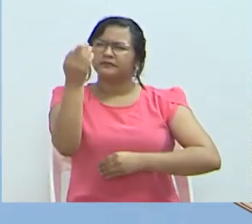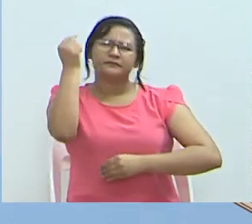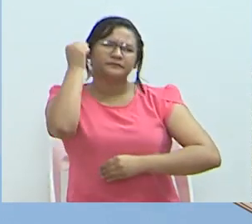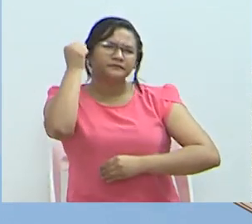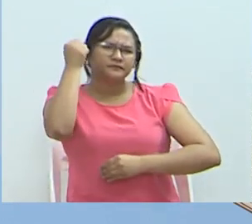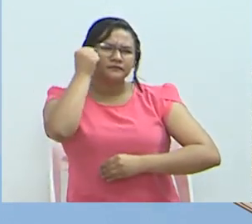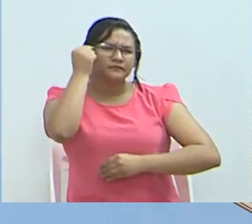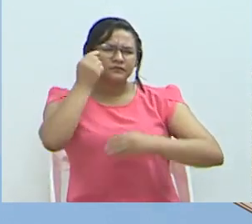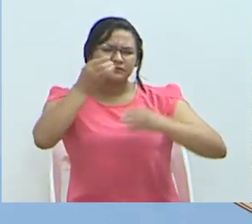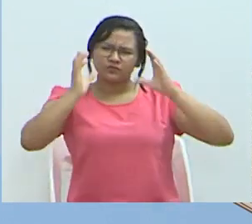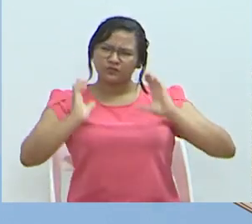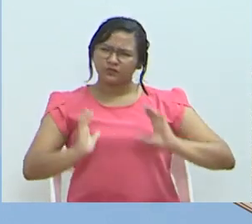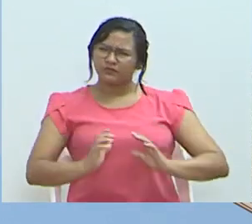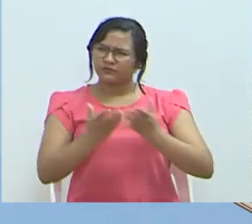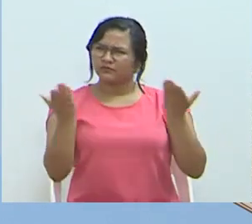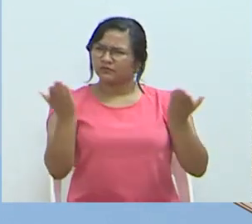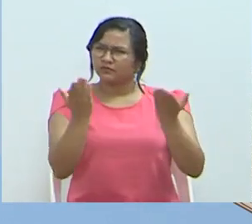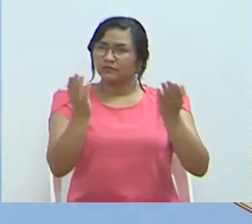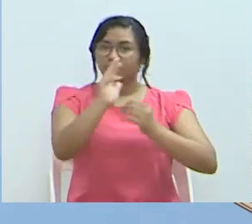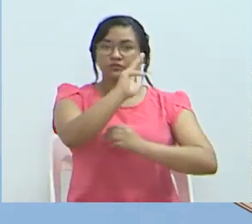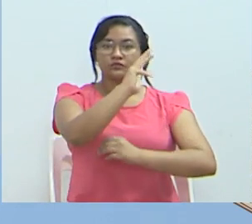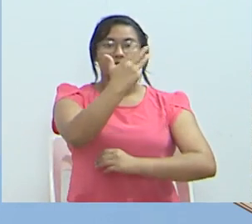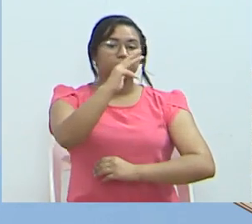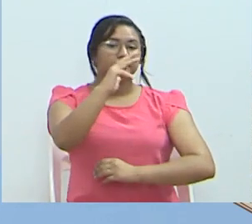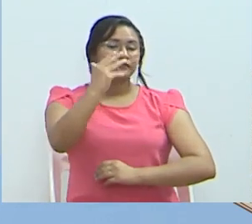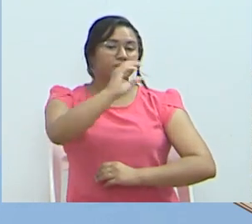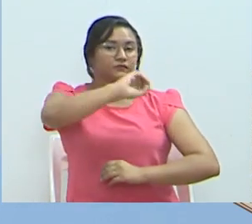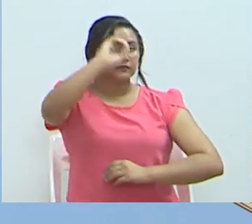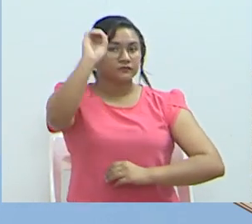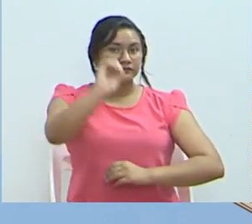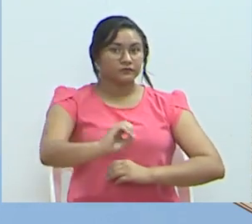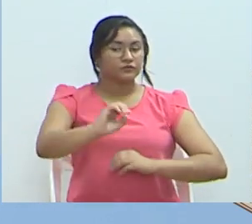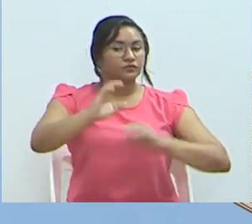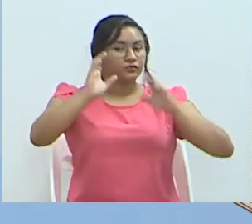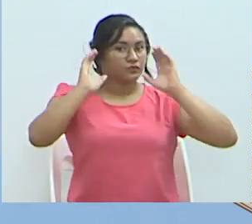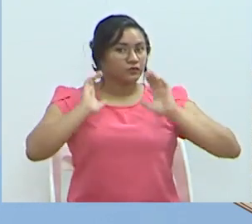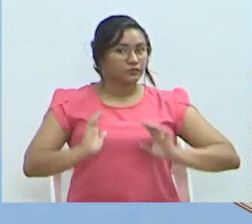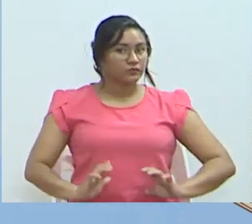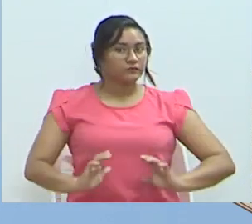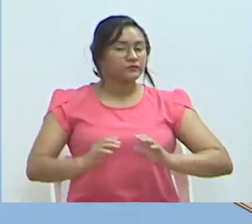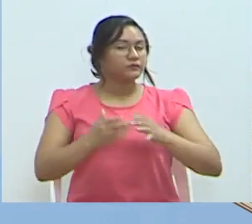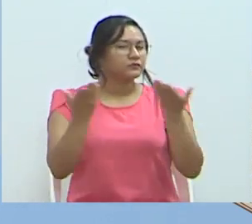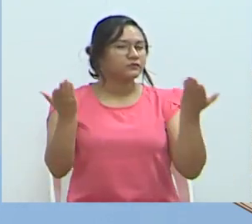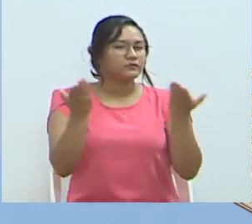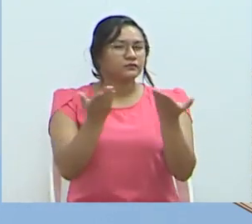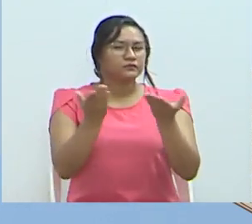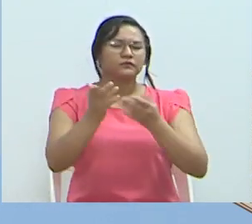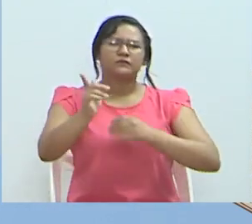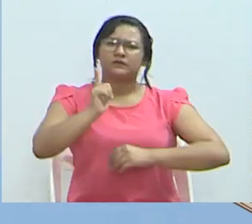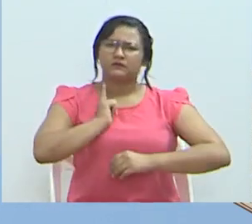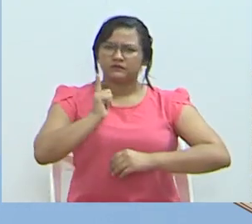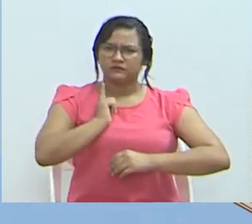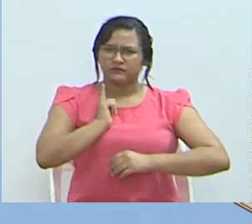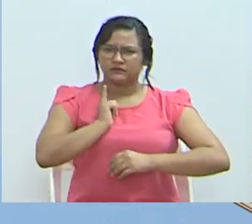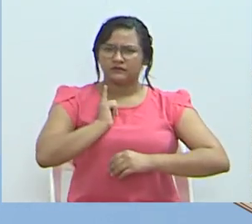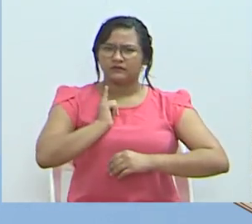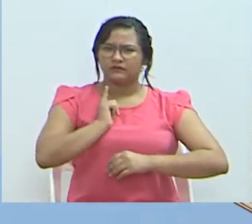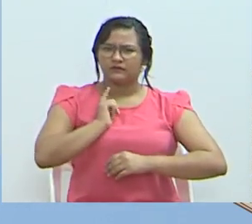humano? Casi el 99% de la masa del cuerpo humano está formado por 6